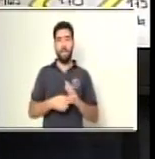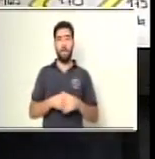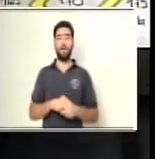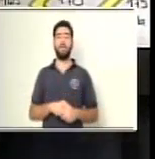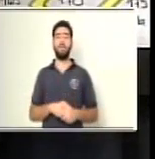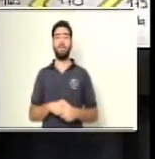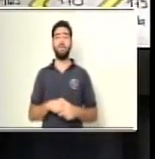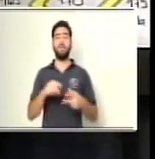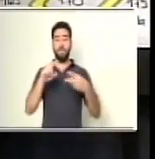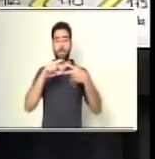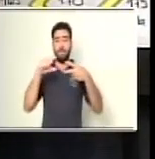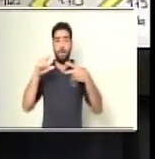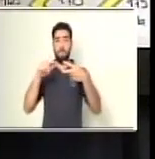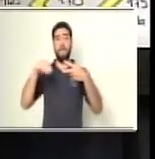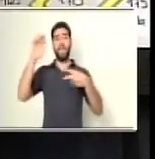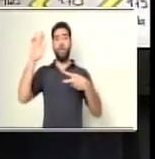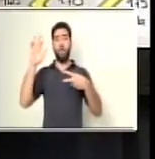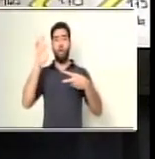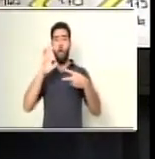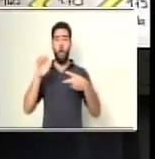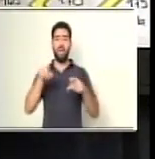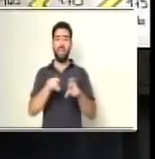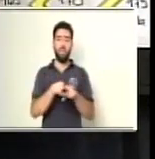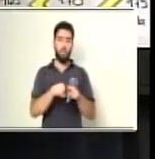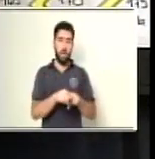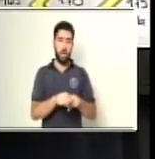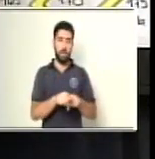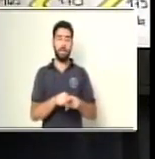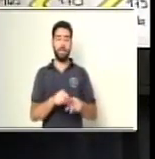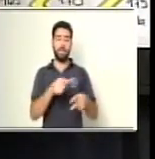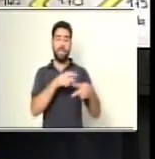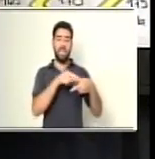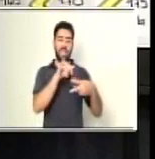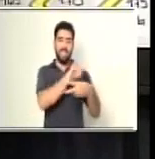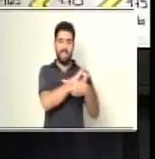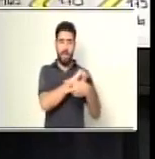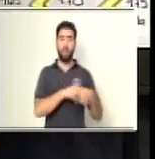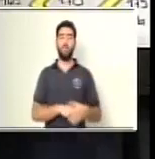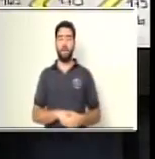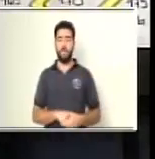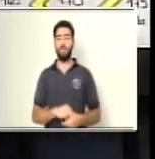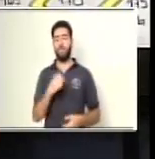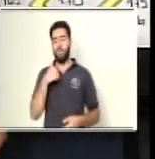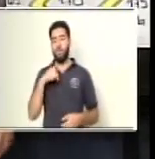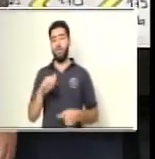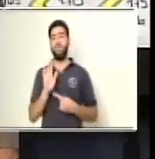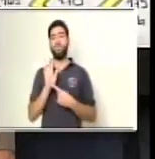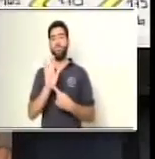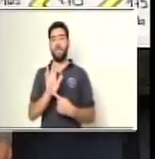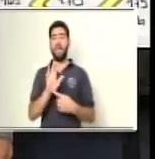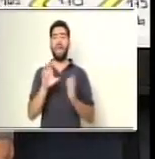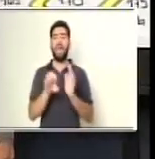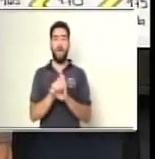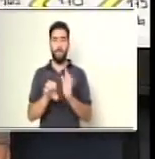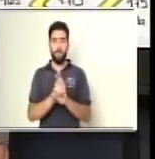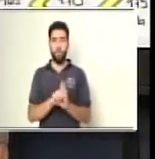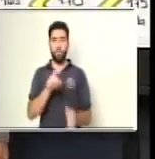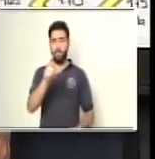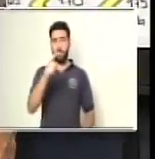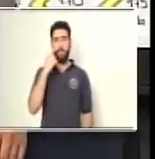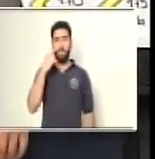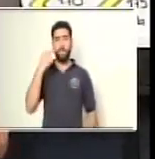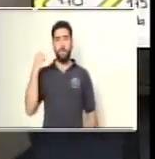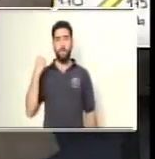es mayor o igual que al que tenemos al lado izquierdo. Voy a mostrarles unos ejemplos.